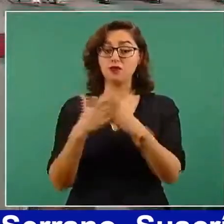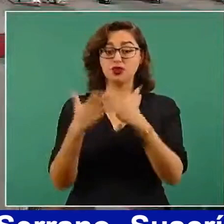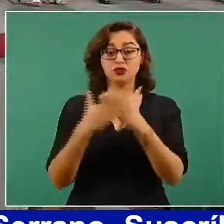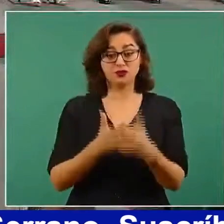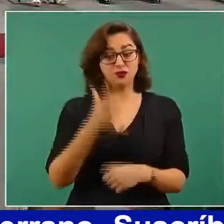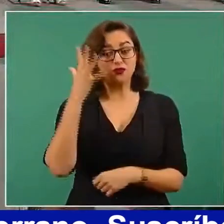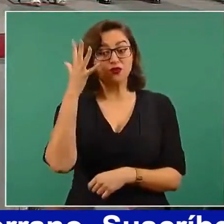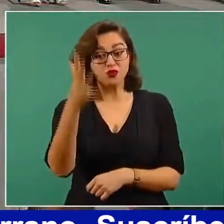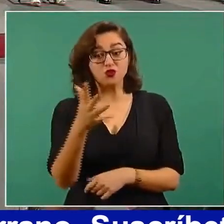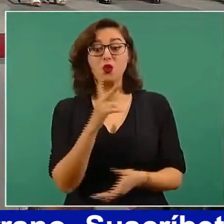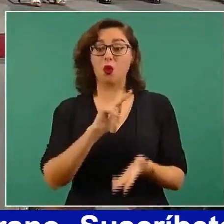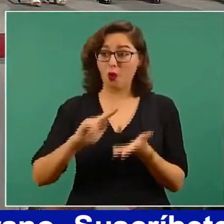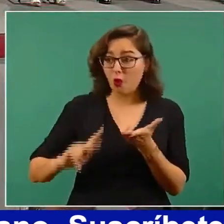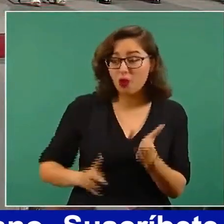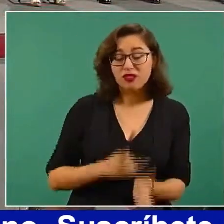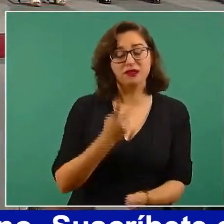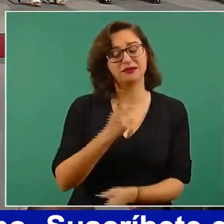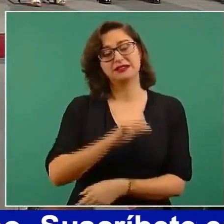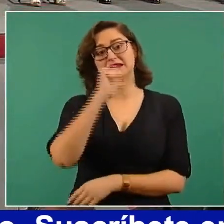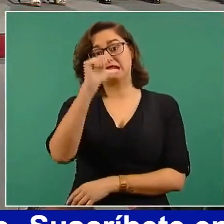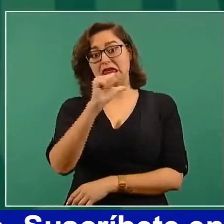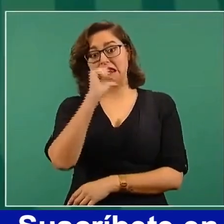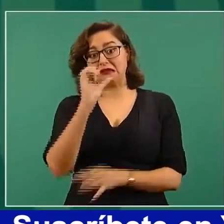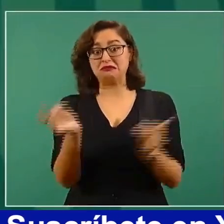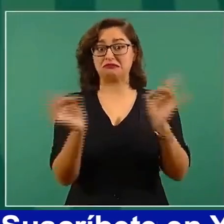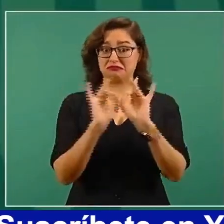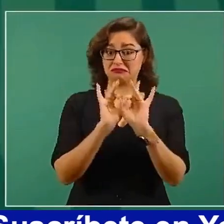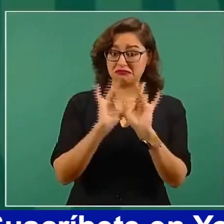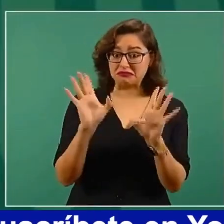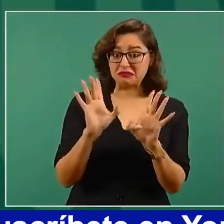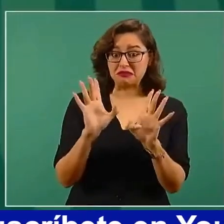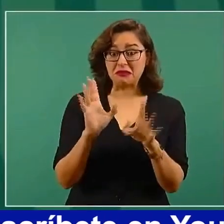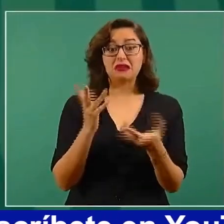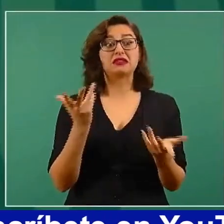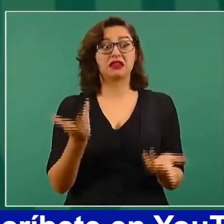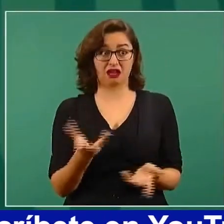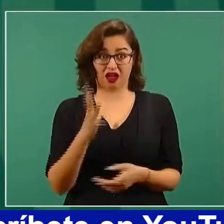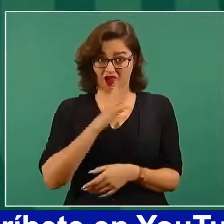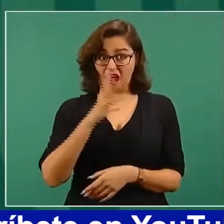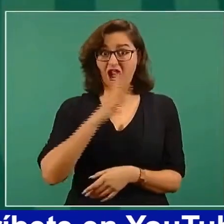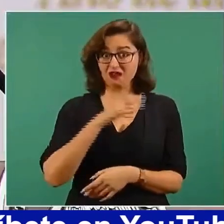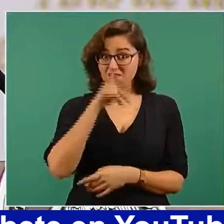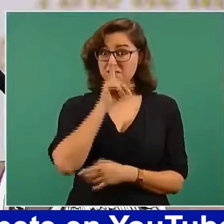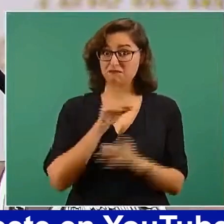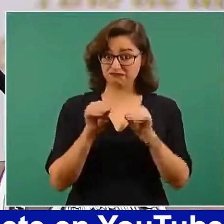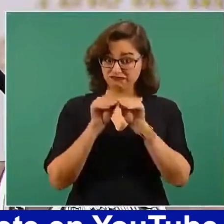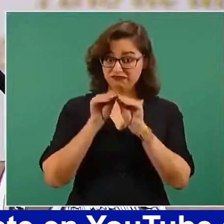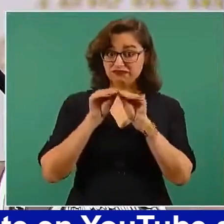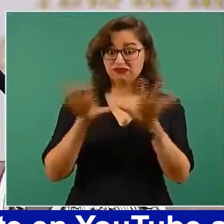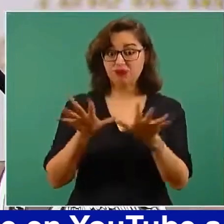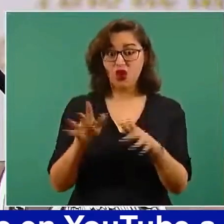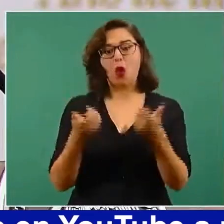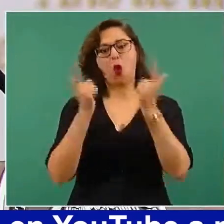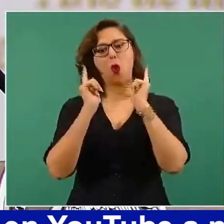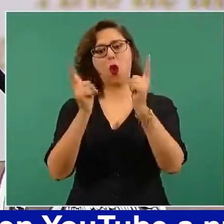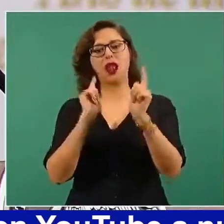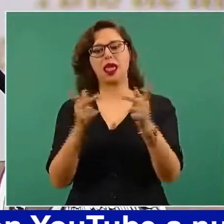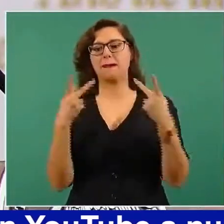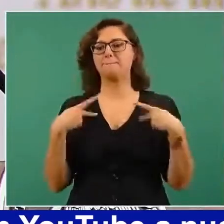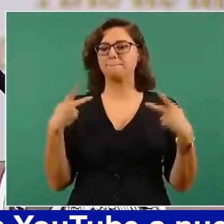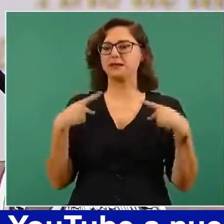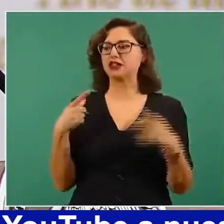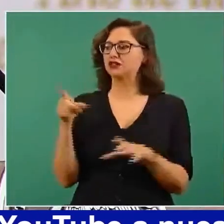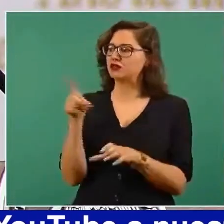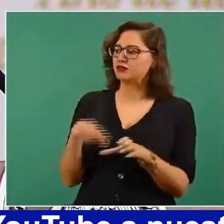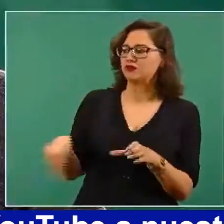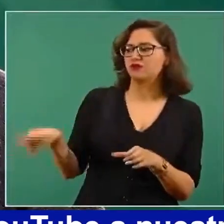señale y se sancione por parte de las audiencias a esos periodistas, a esos comunicadores que